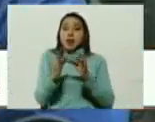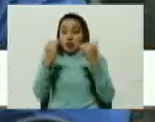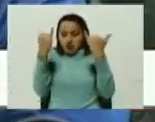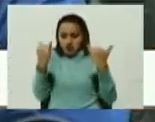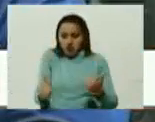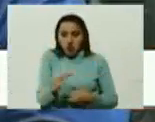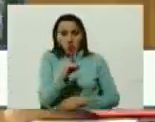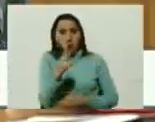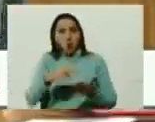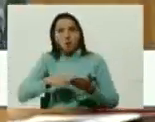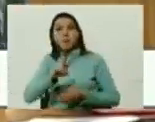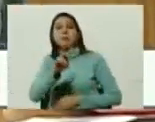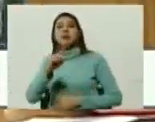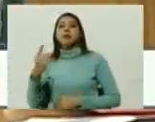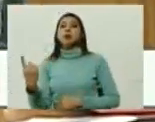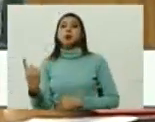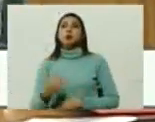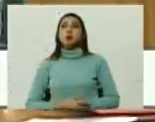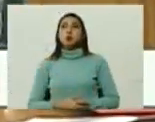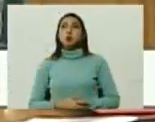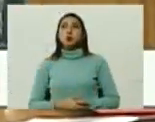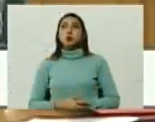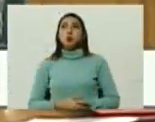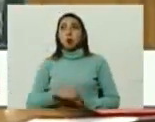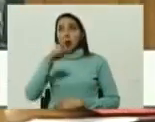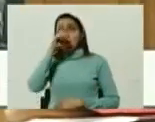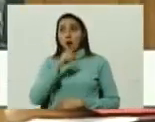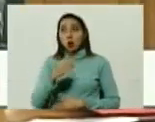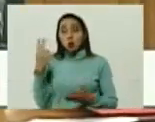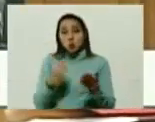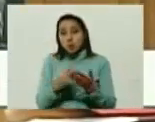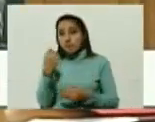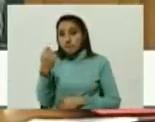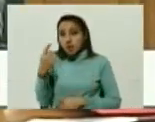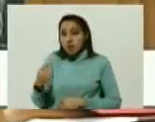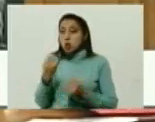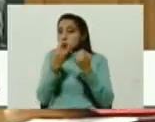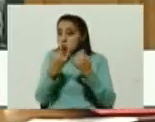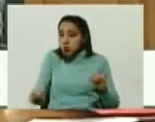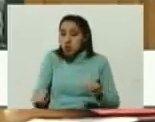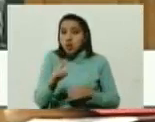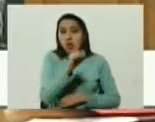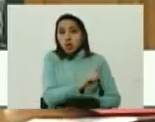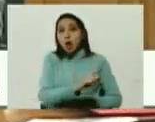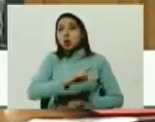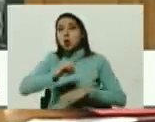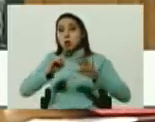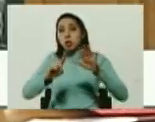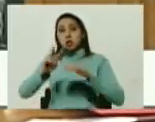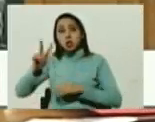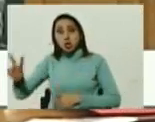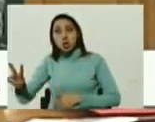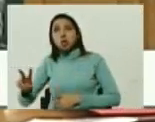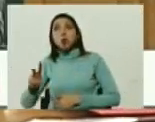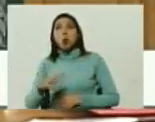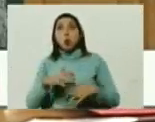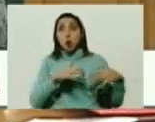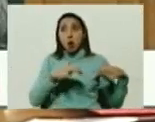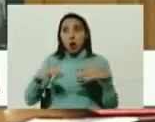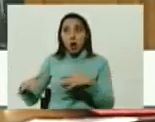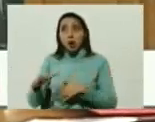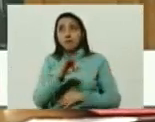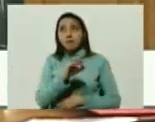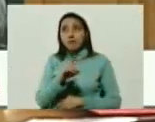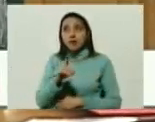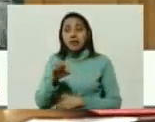2021 años 2011 de la independencia 162 de la federación y 22